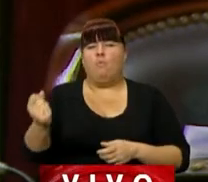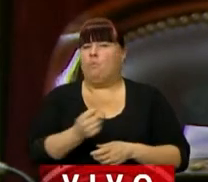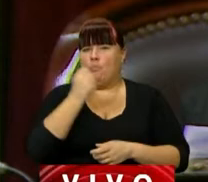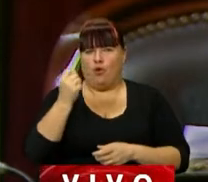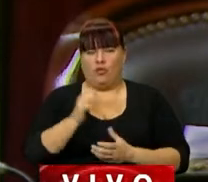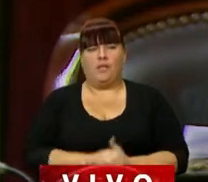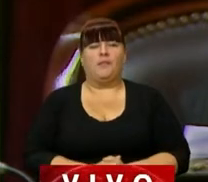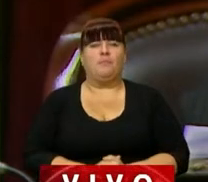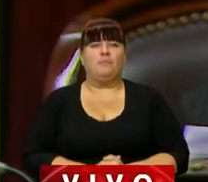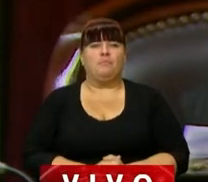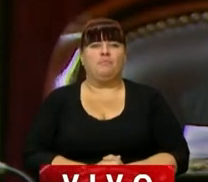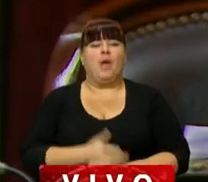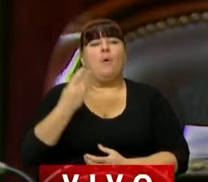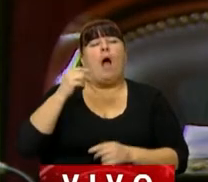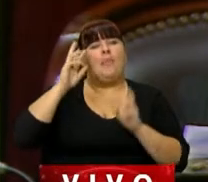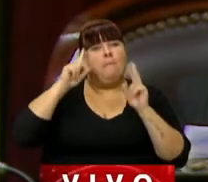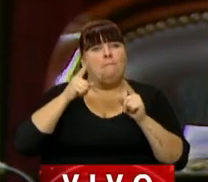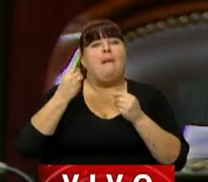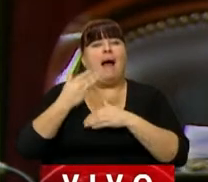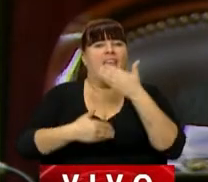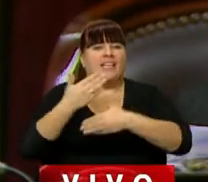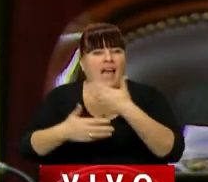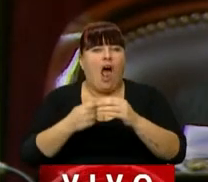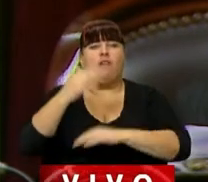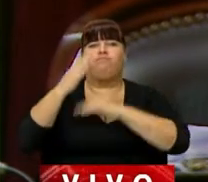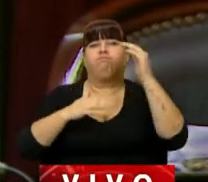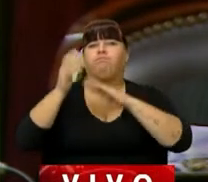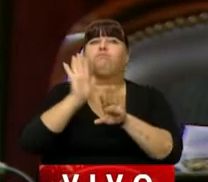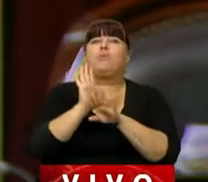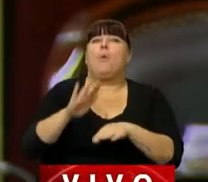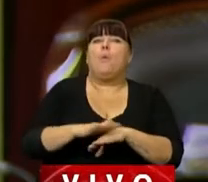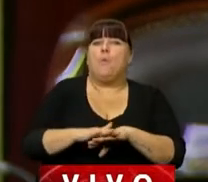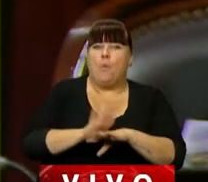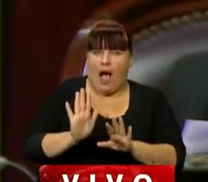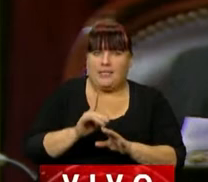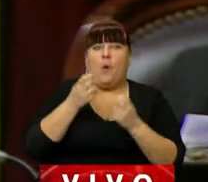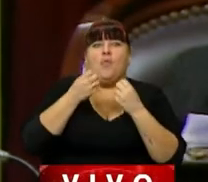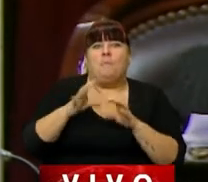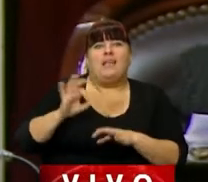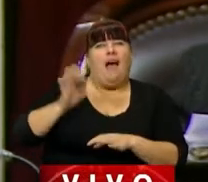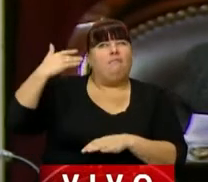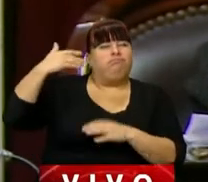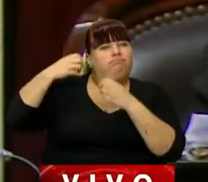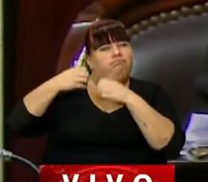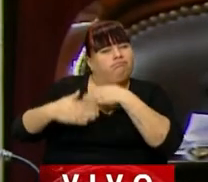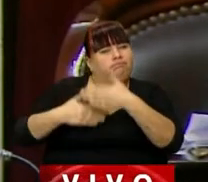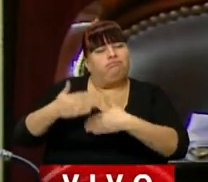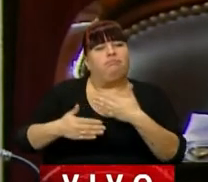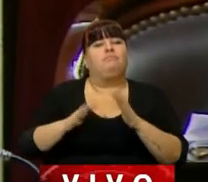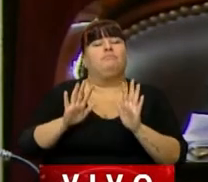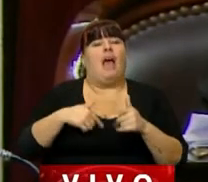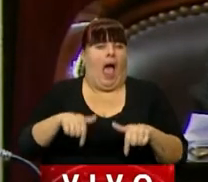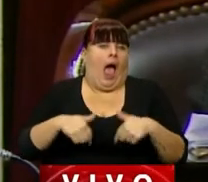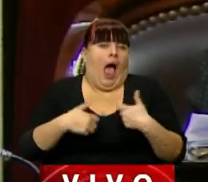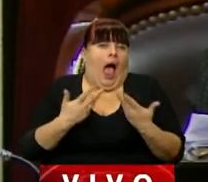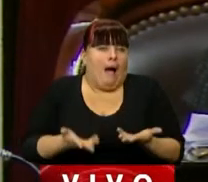fundamental en sus políticas de desarrollo de infraestructura básica en esos primeros años. Así que voy